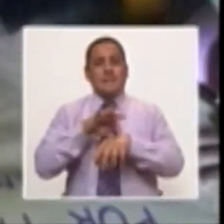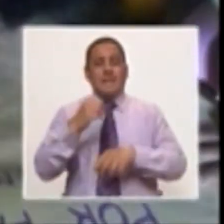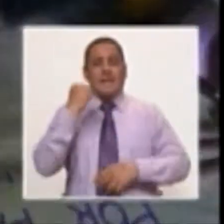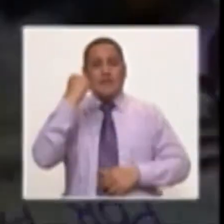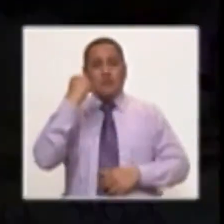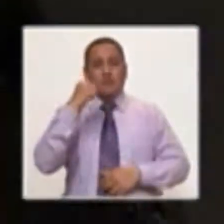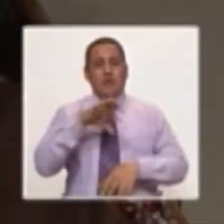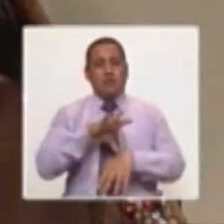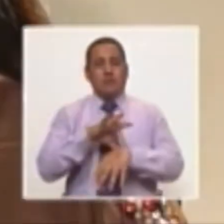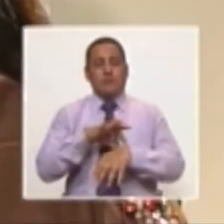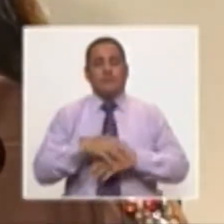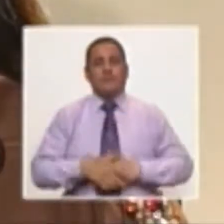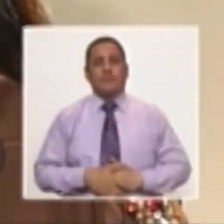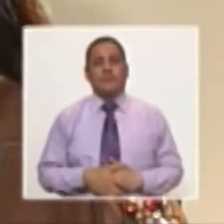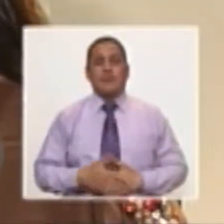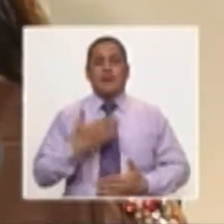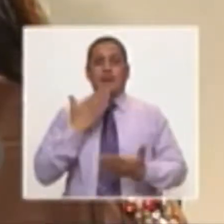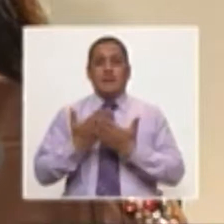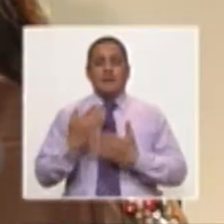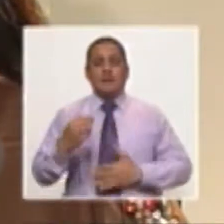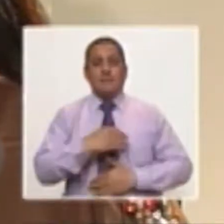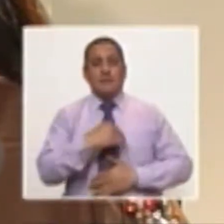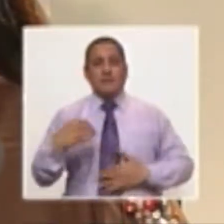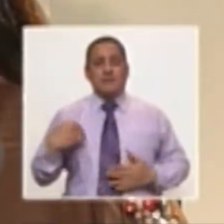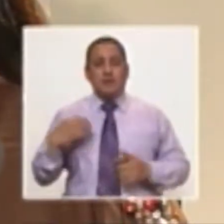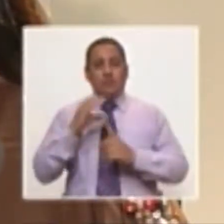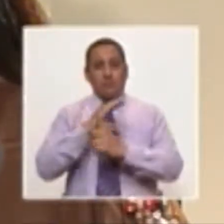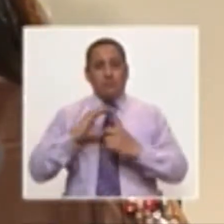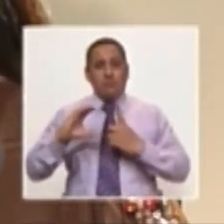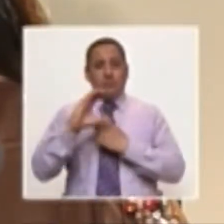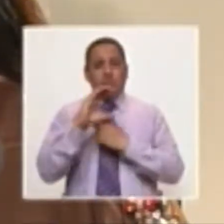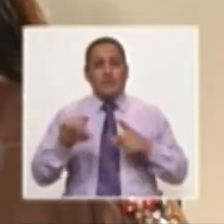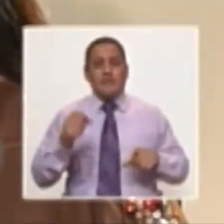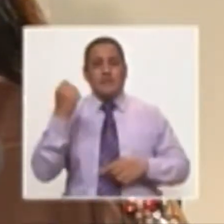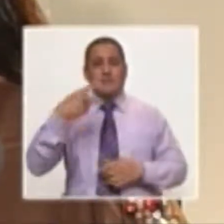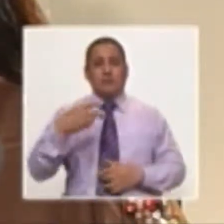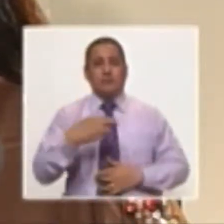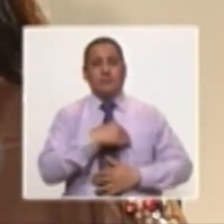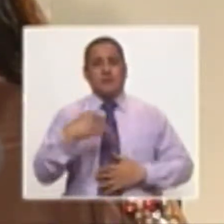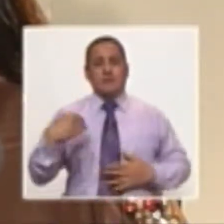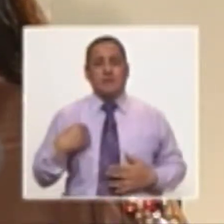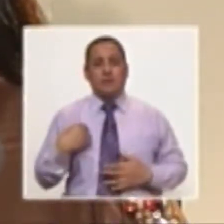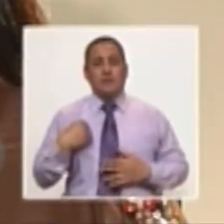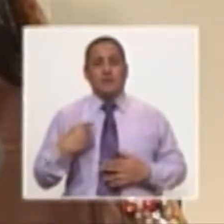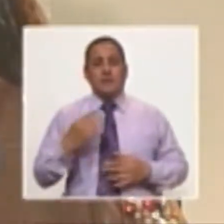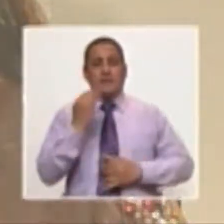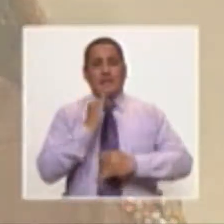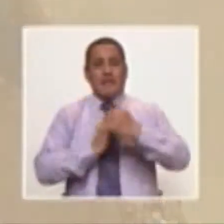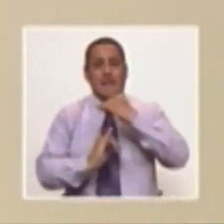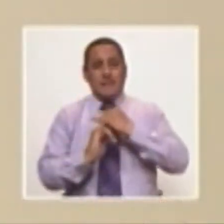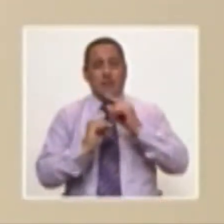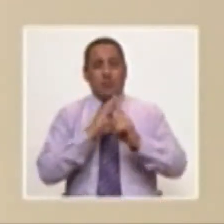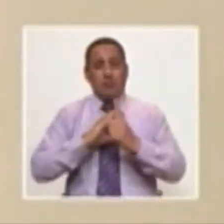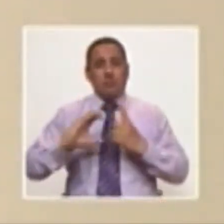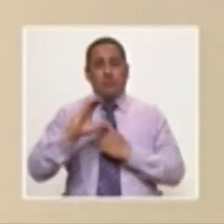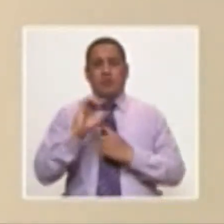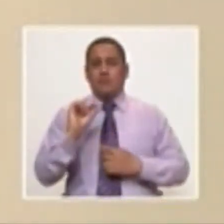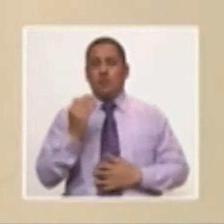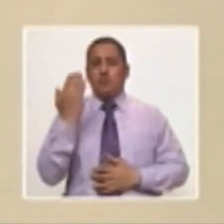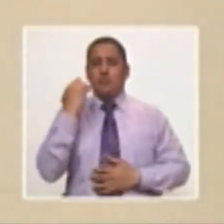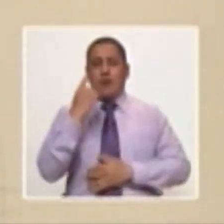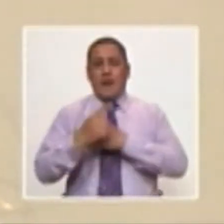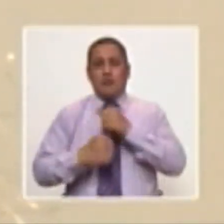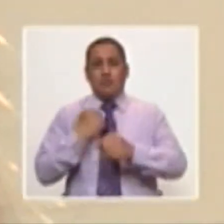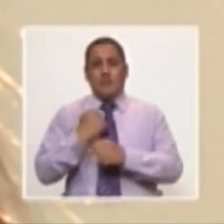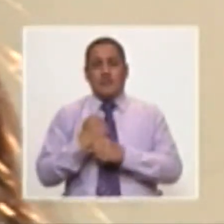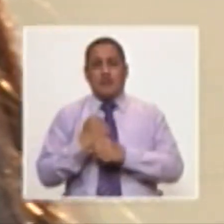salud. Gracias al Ministerio, a la Ministra de Cultura y el Viceministerio de Interculturalidad, recién desde el